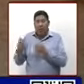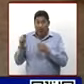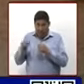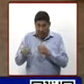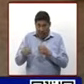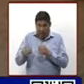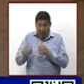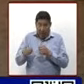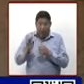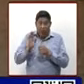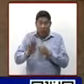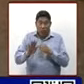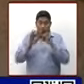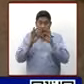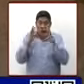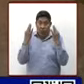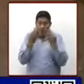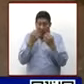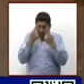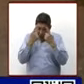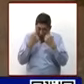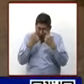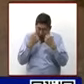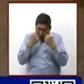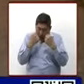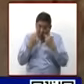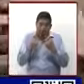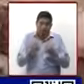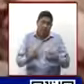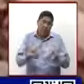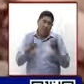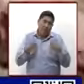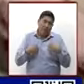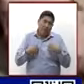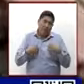fecha, su familia llora por el retorno de Facundo.